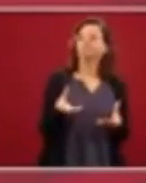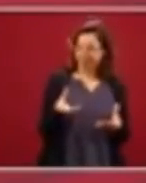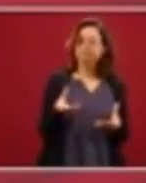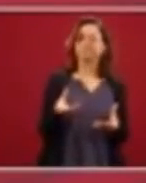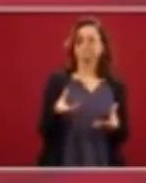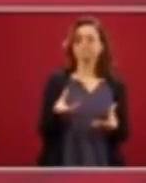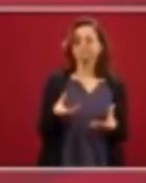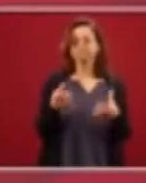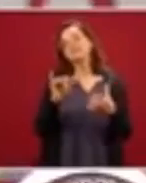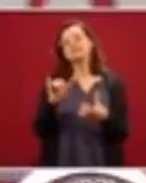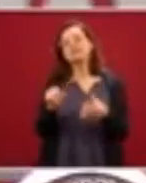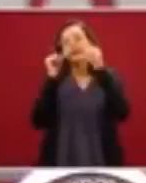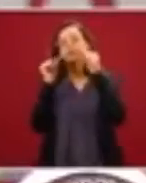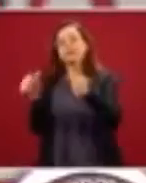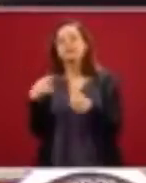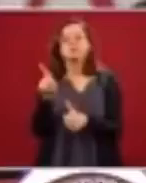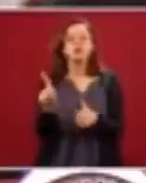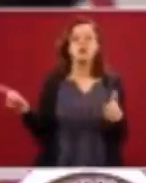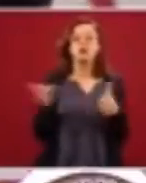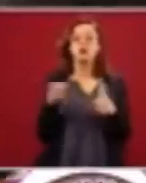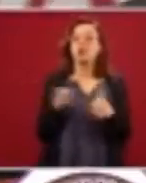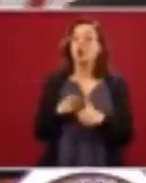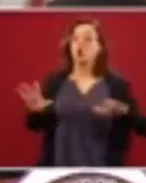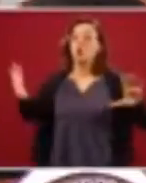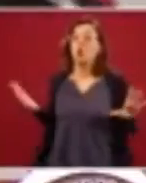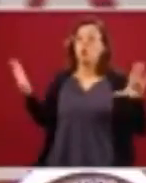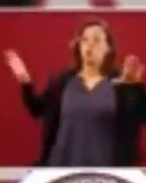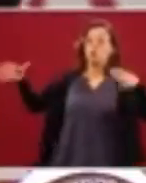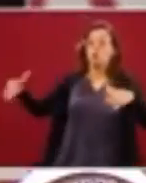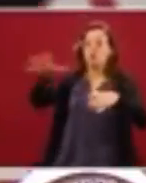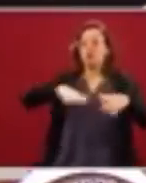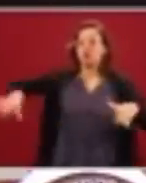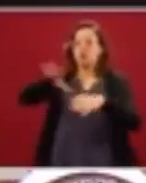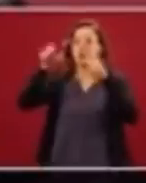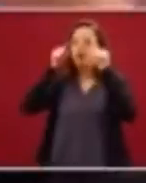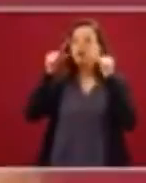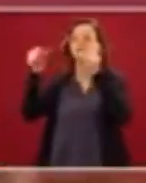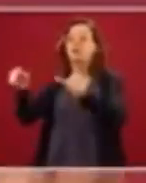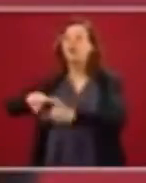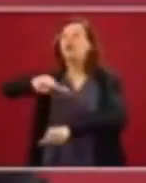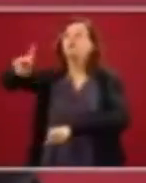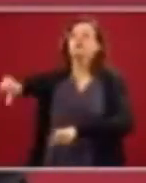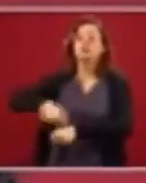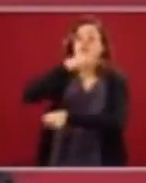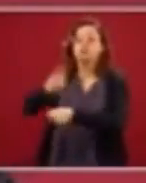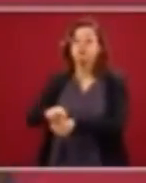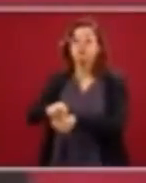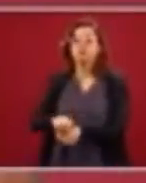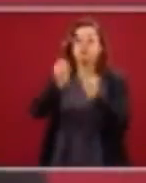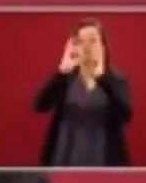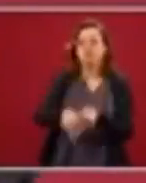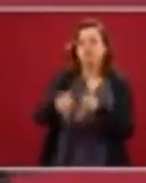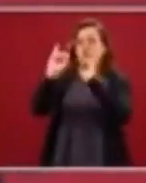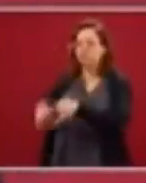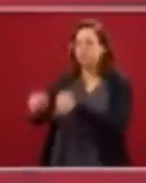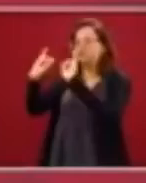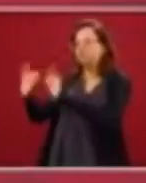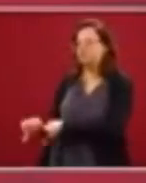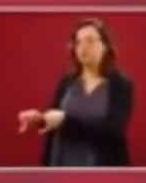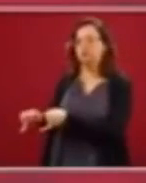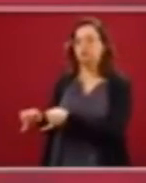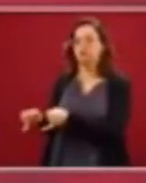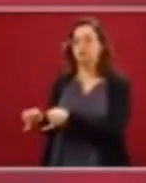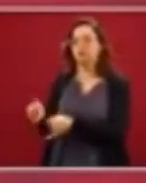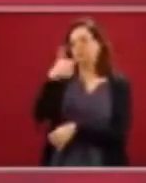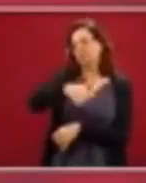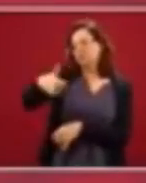a atender primero lo colectivo, lo general. Vamos a ir avanzando así. Y luego también las demandas de